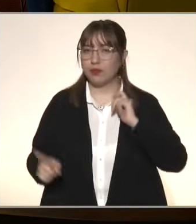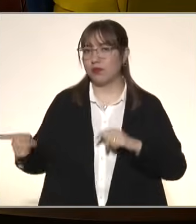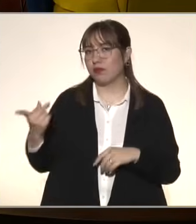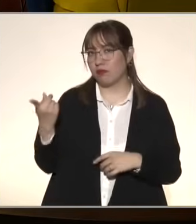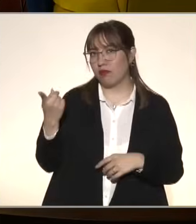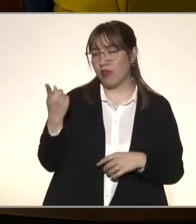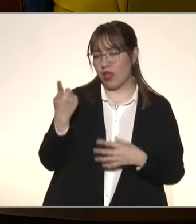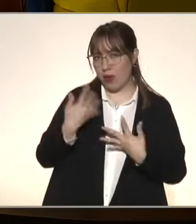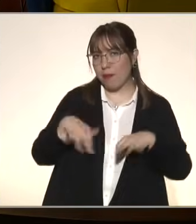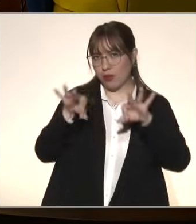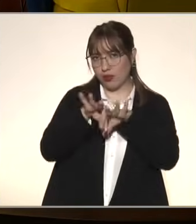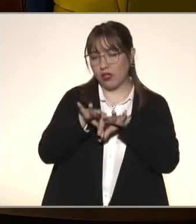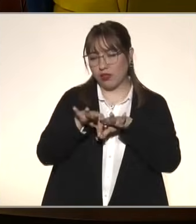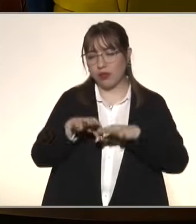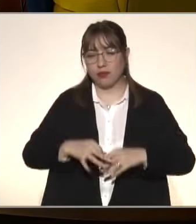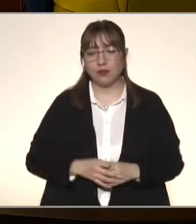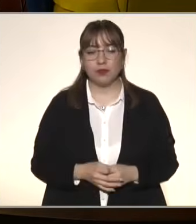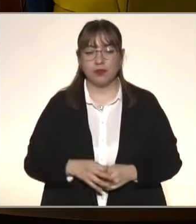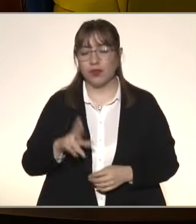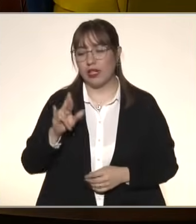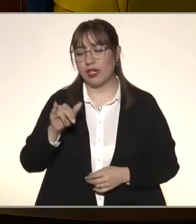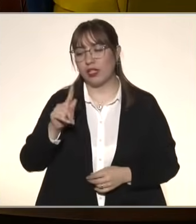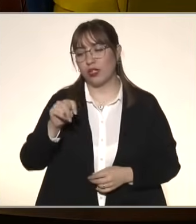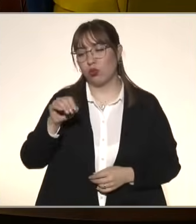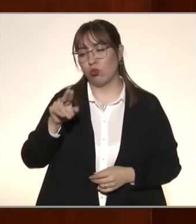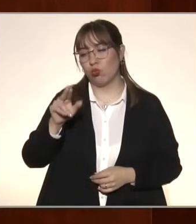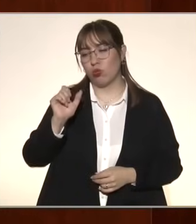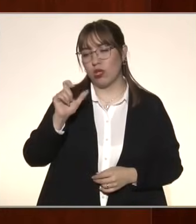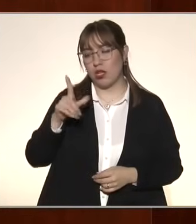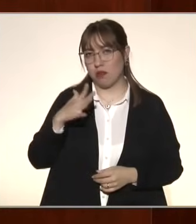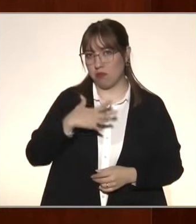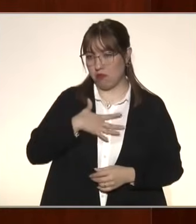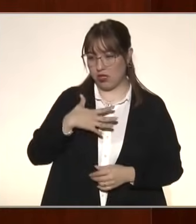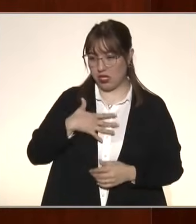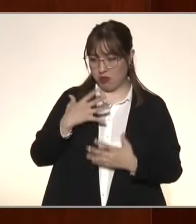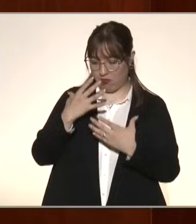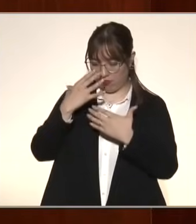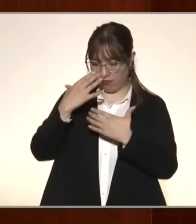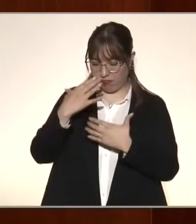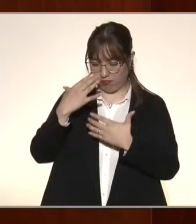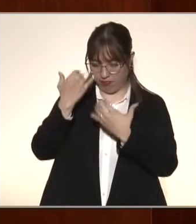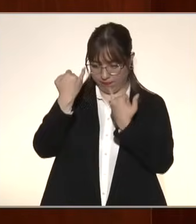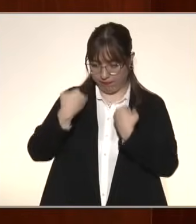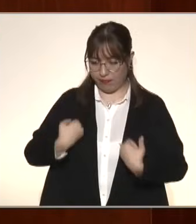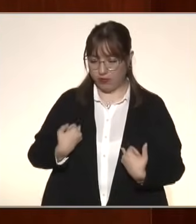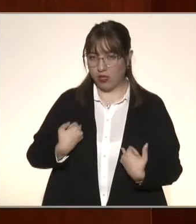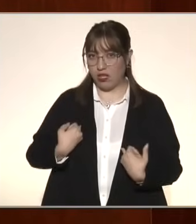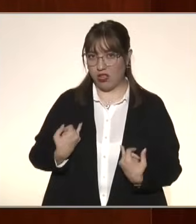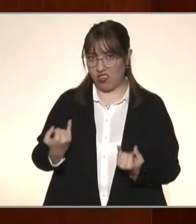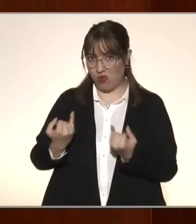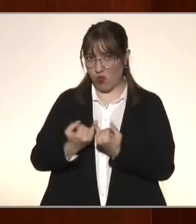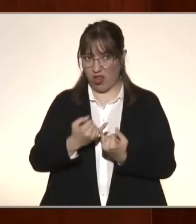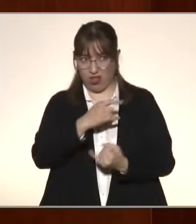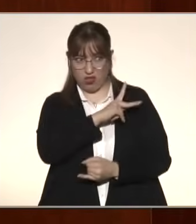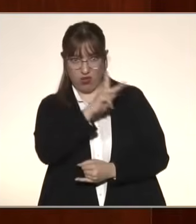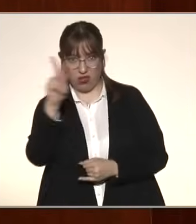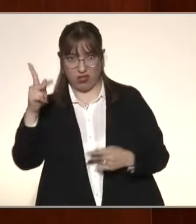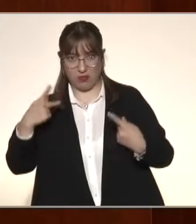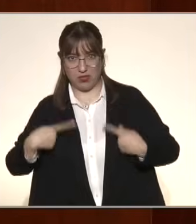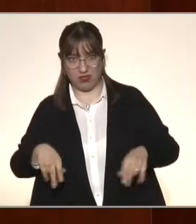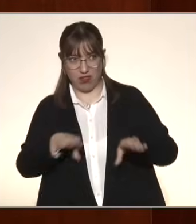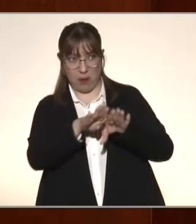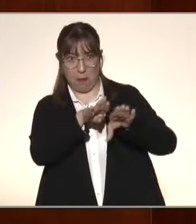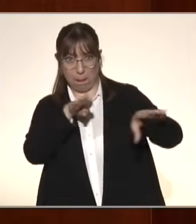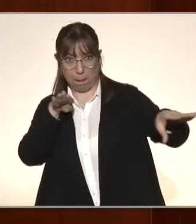que tener conciencia de que el ritual que me queda a mí no necesariamente le queda a otros. Entonces es